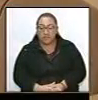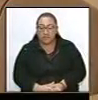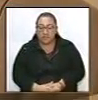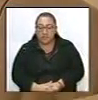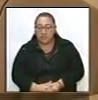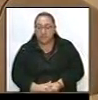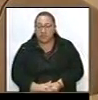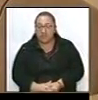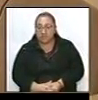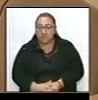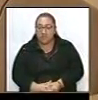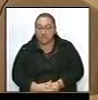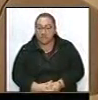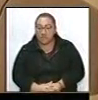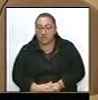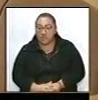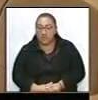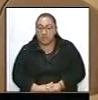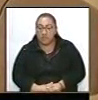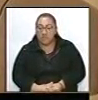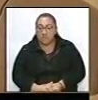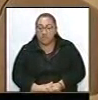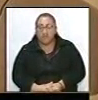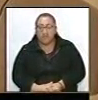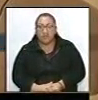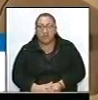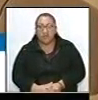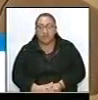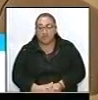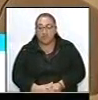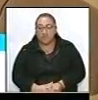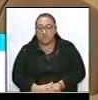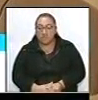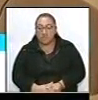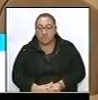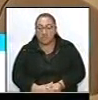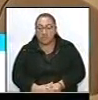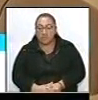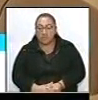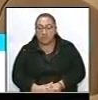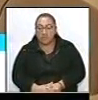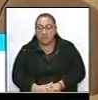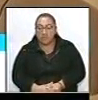Tenemos representantes de la Asociación de Serenos del Perú.